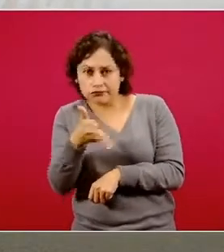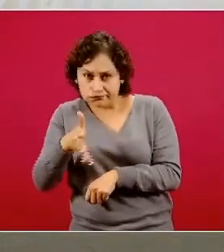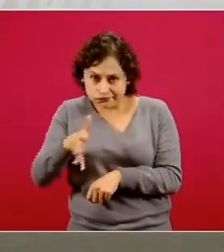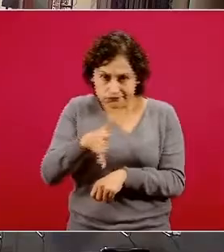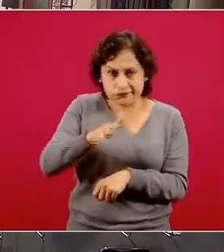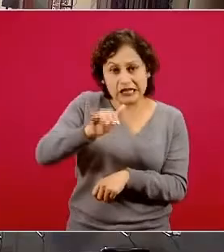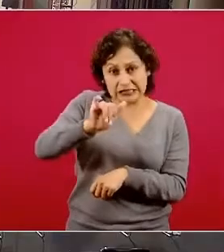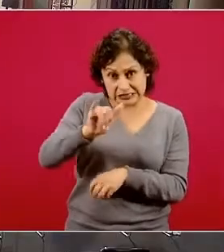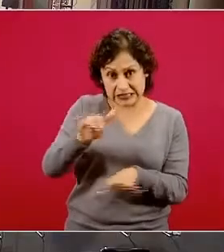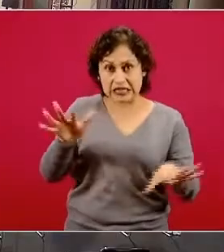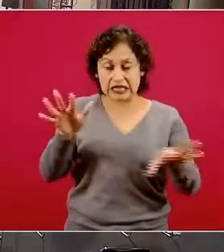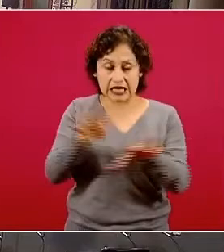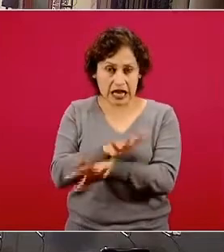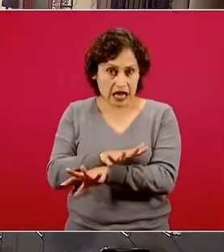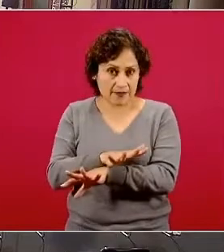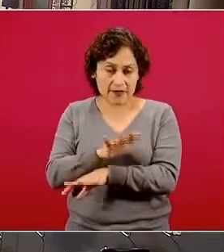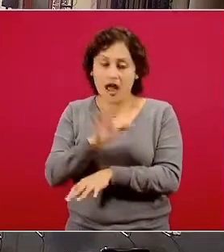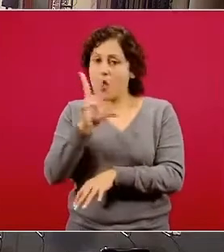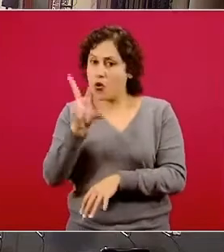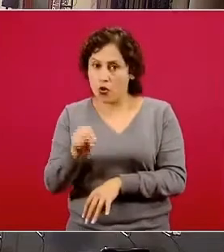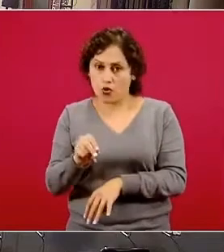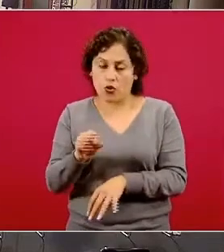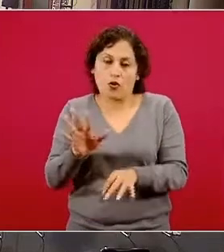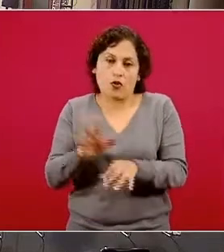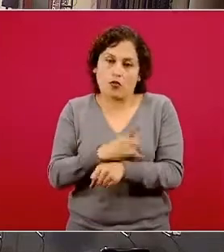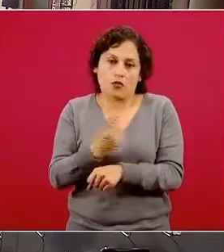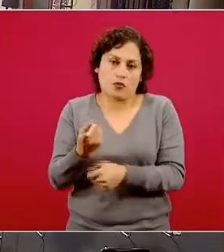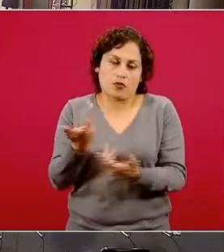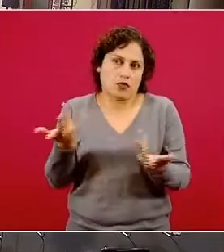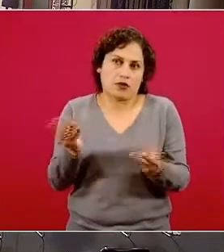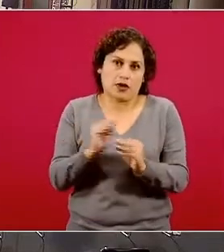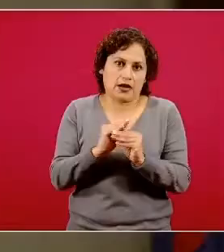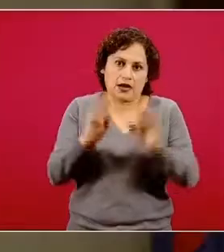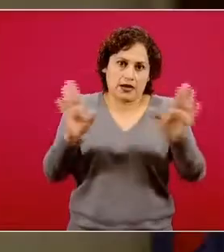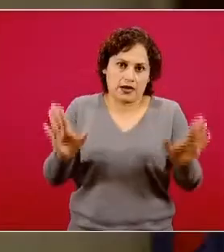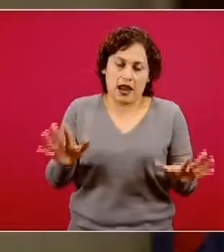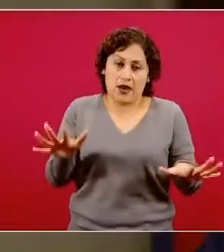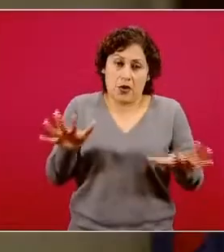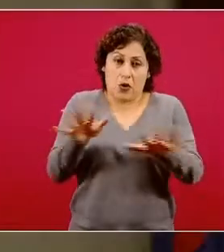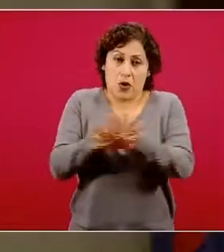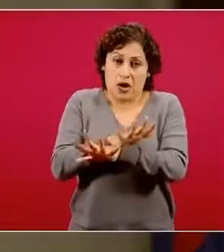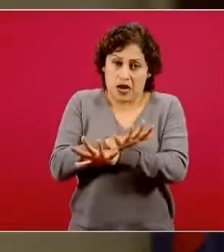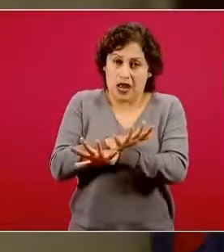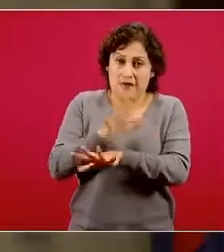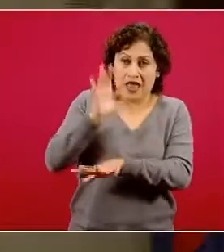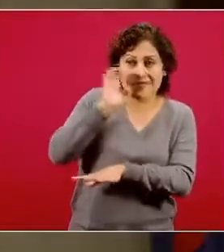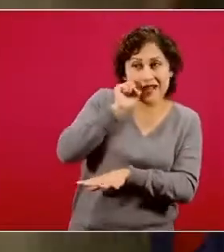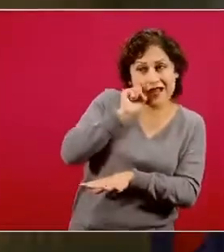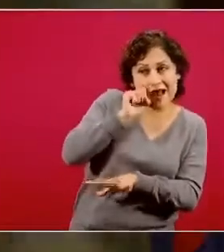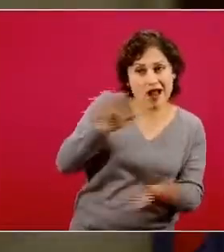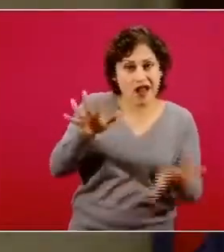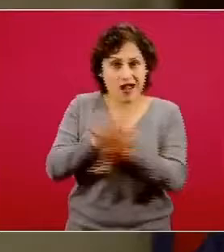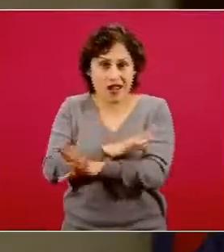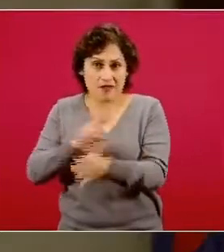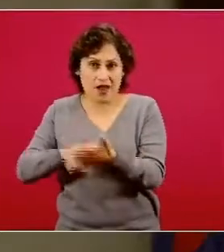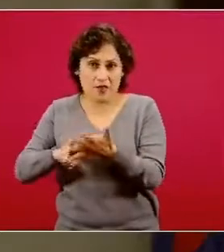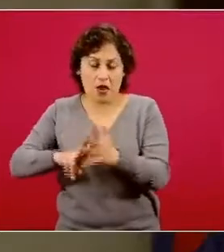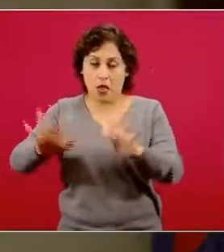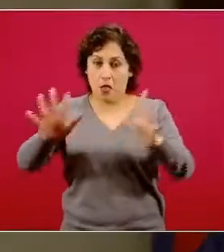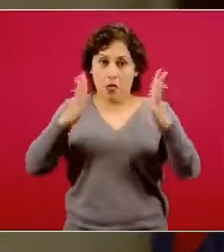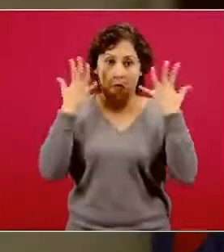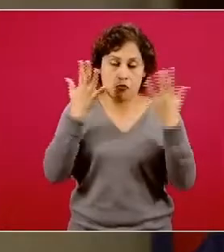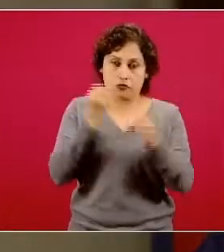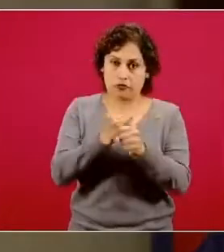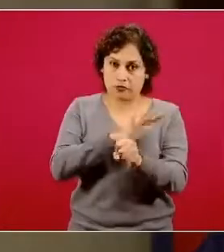complicado que se pueda pasar de manera muy radical de parte de cualquier estado a un semáforo verde. En la Ciudad de México, yo lo que